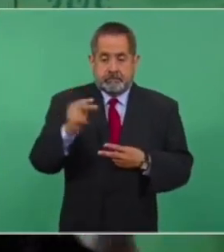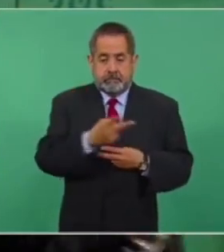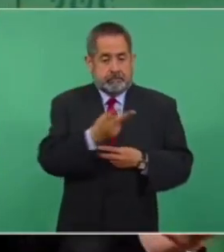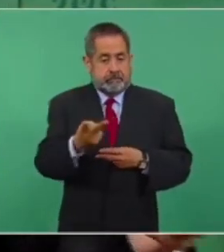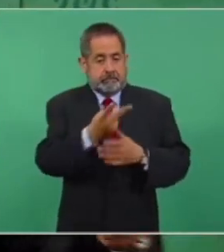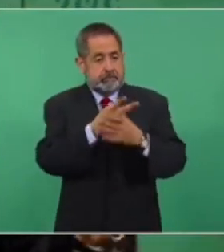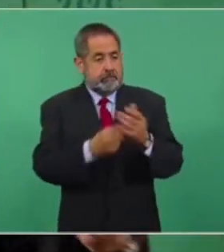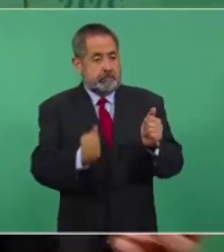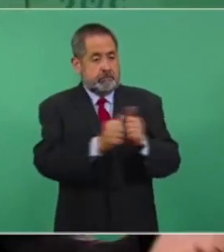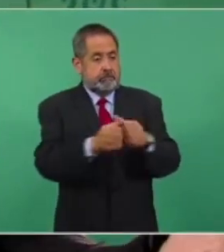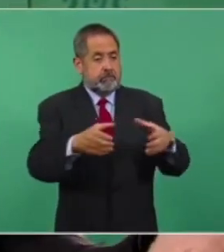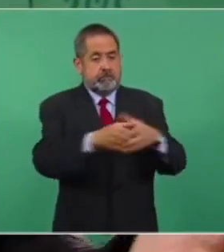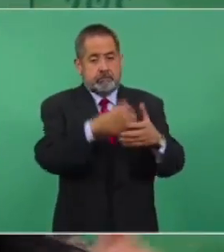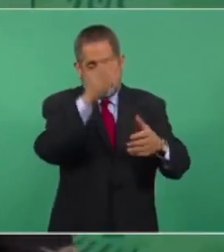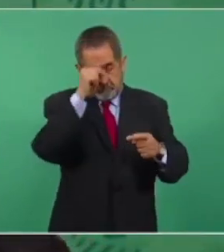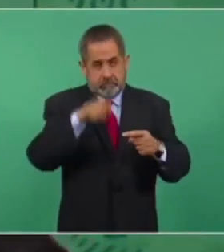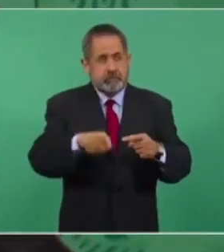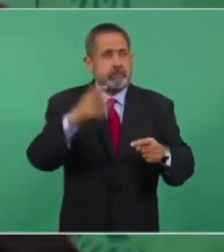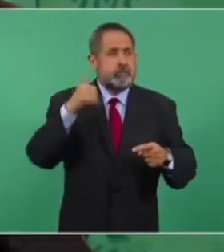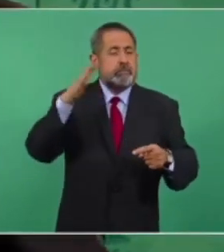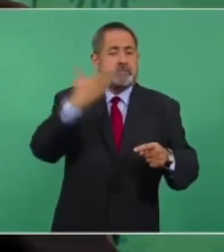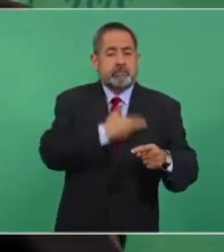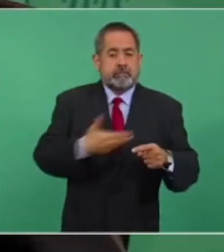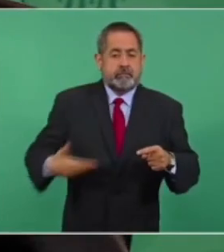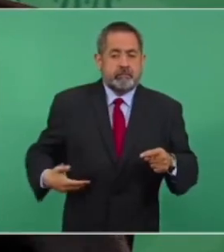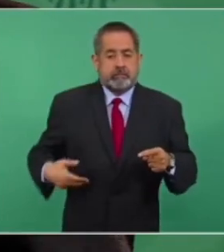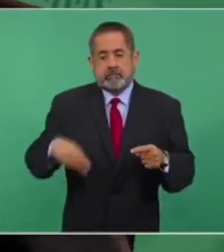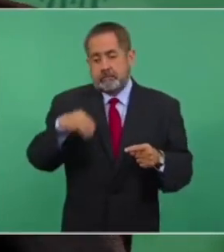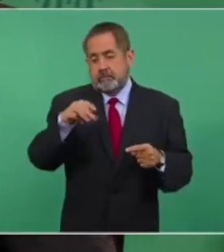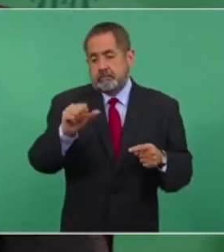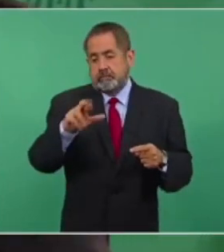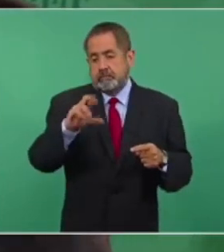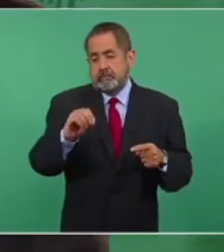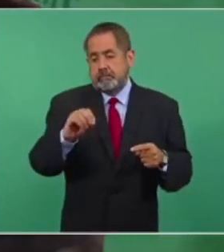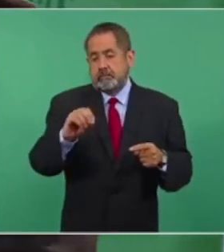era presidente de la Cámara de Diputados Mario Fabio Beltrón.